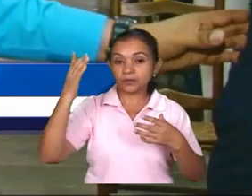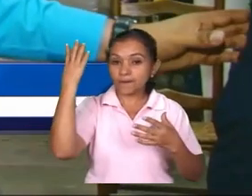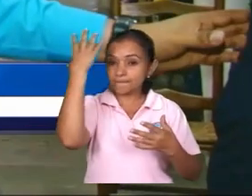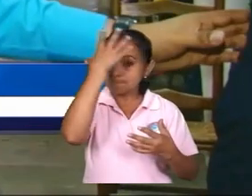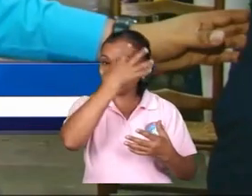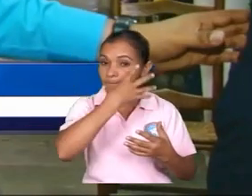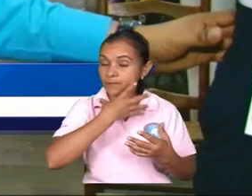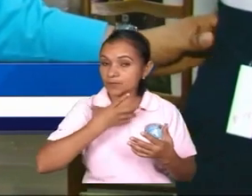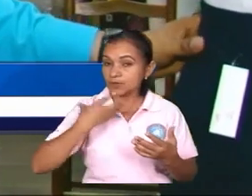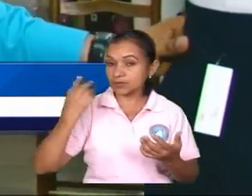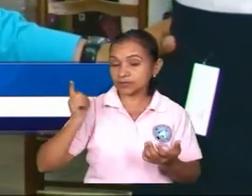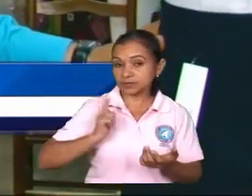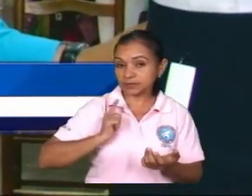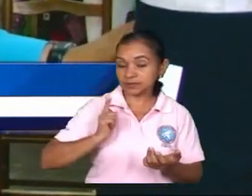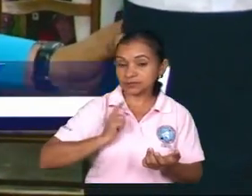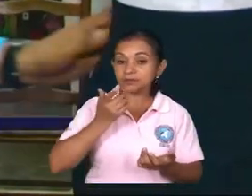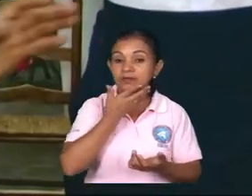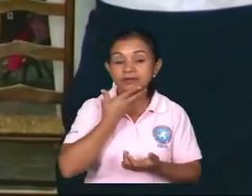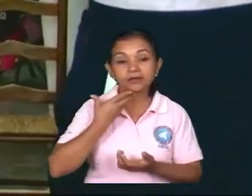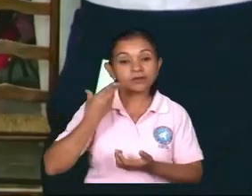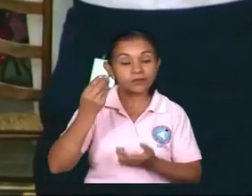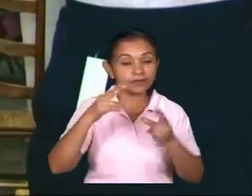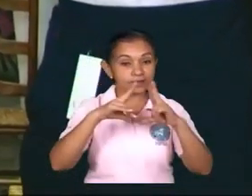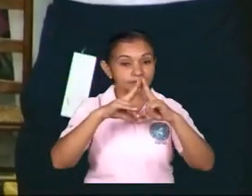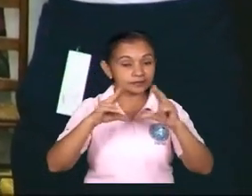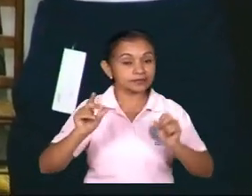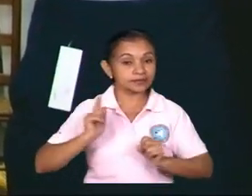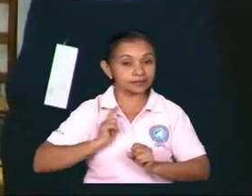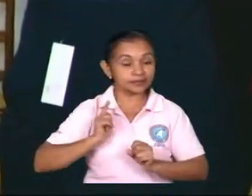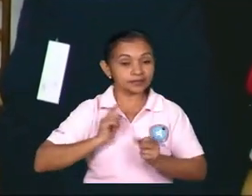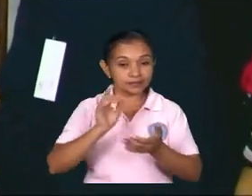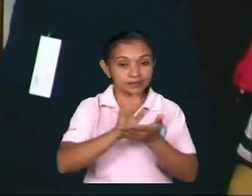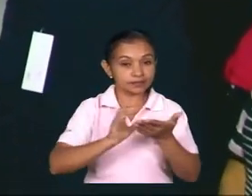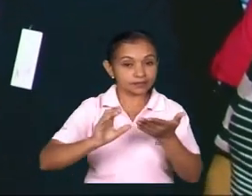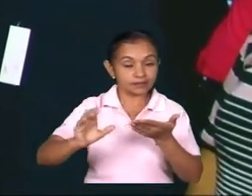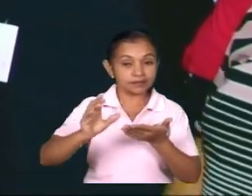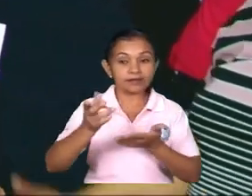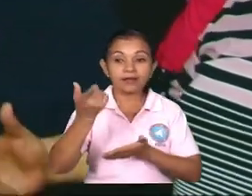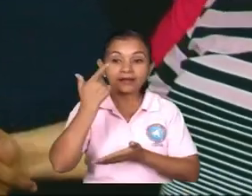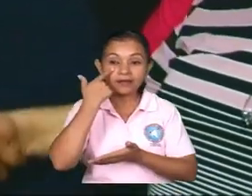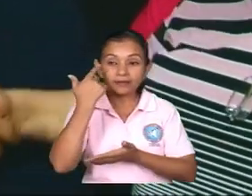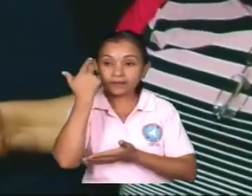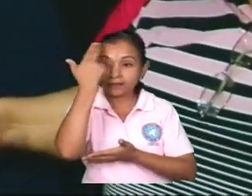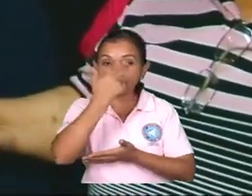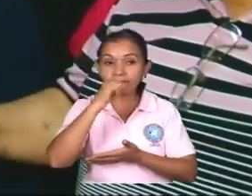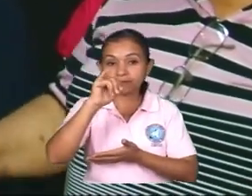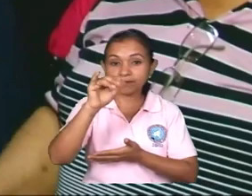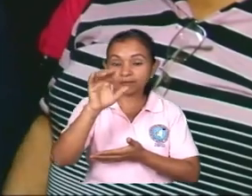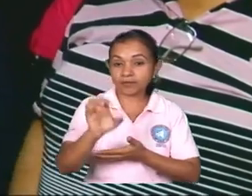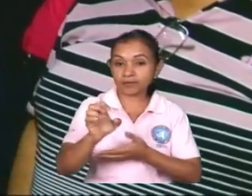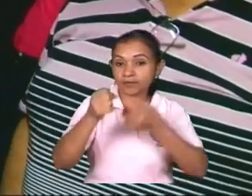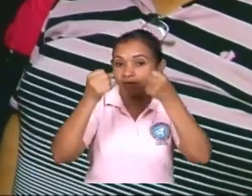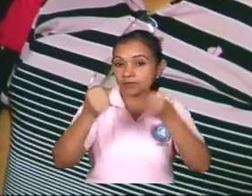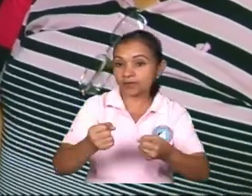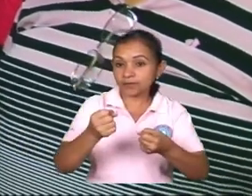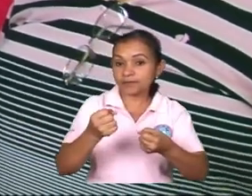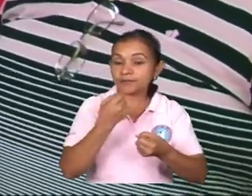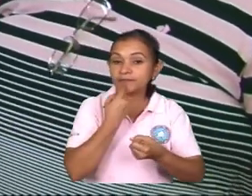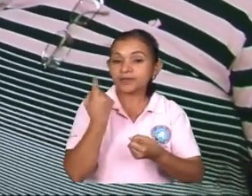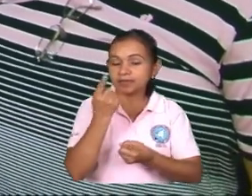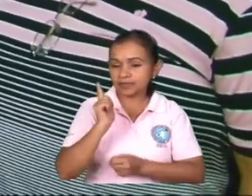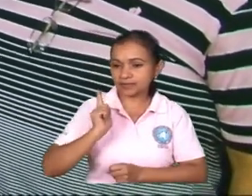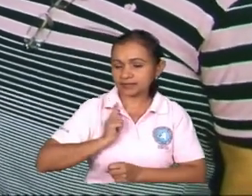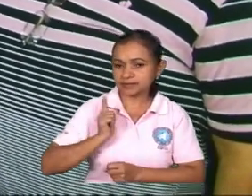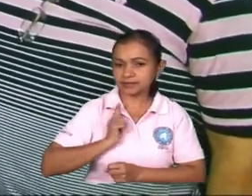preciosos para que nuestra juventud asista a los colegios. Precisamente ahora vamos a conversar con don José Rolando, quien ya se encuentra